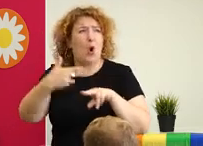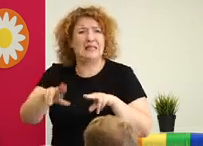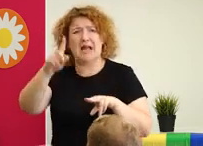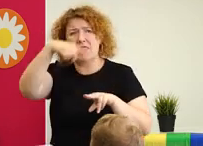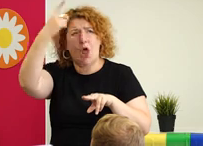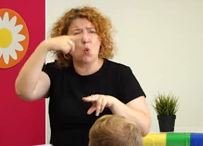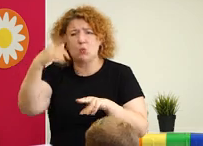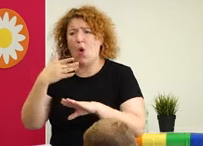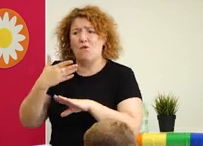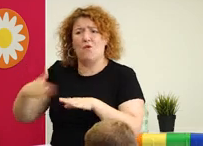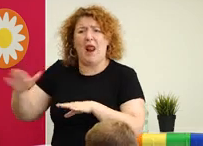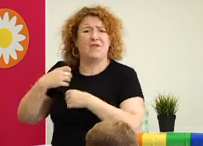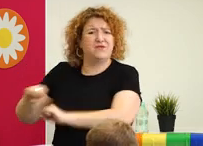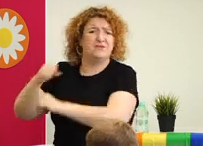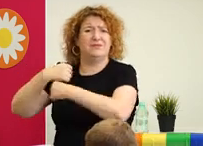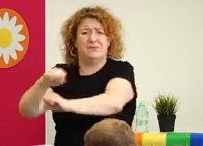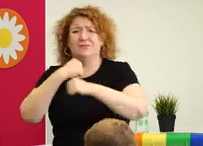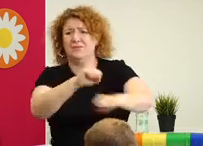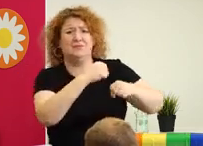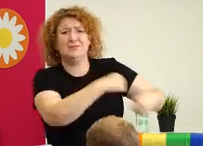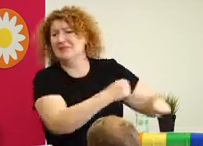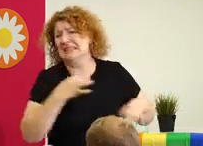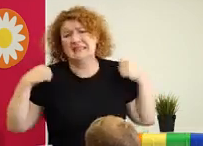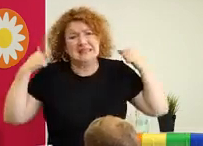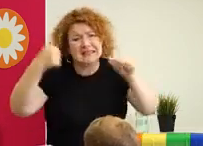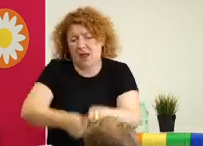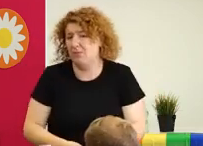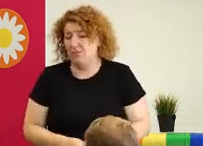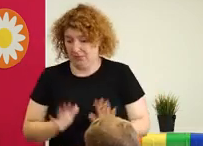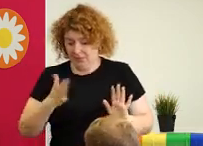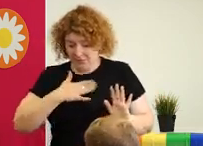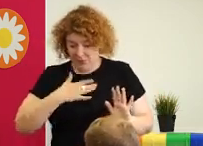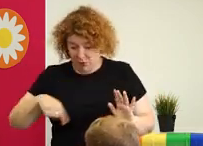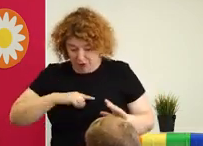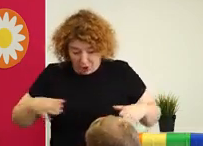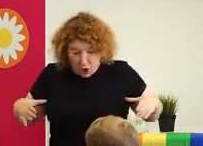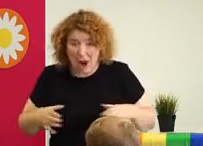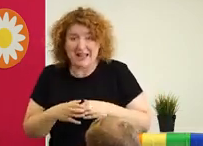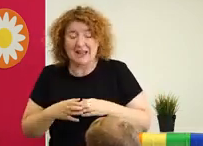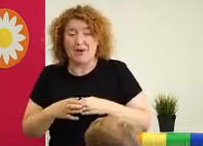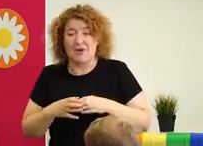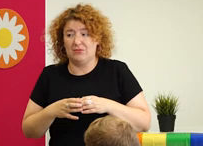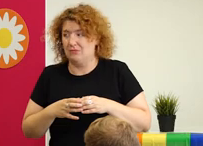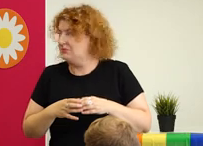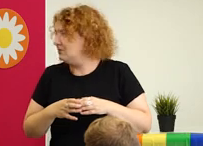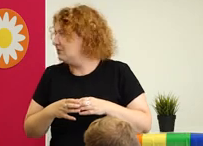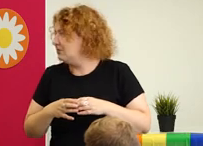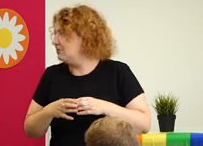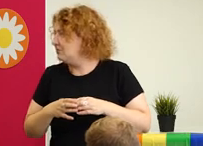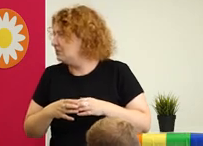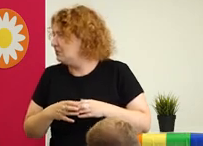la cultura, de todos los espacios. Por eso, fíjense, hasta nuestro propio colectivo, y aquí